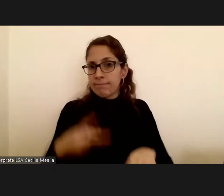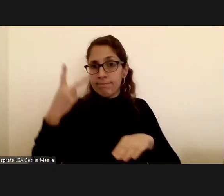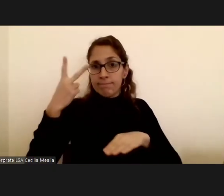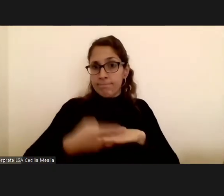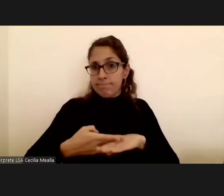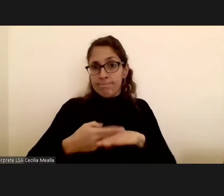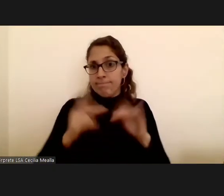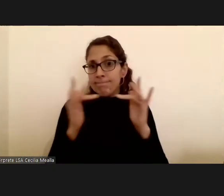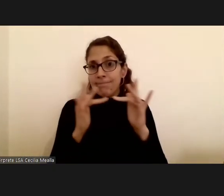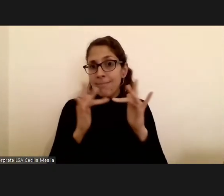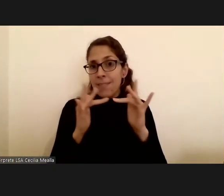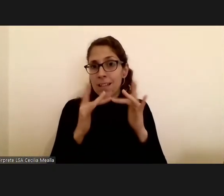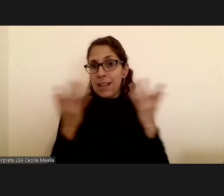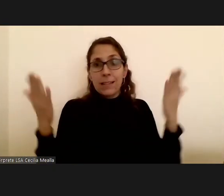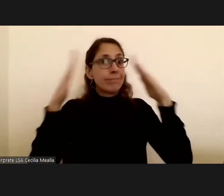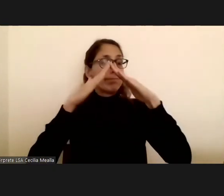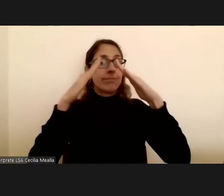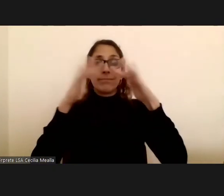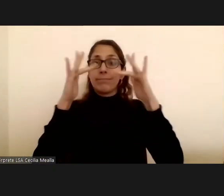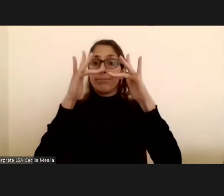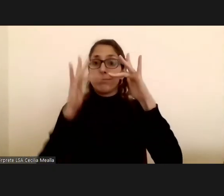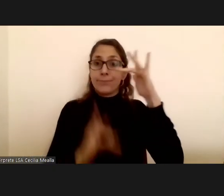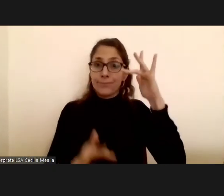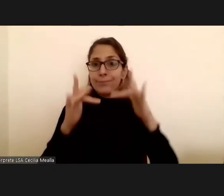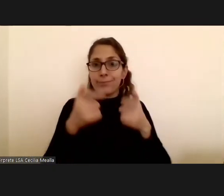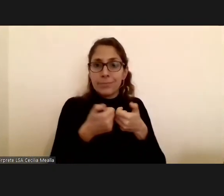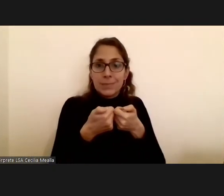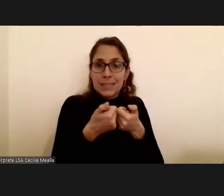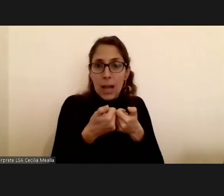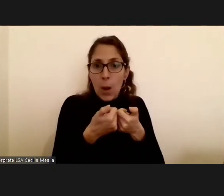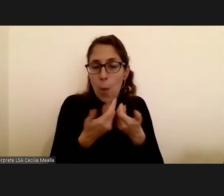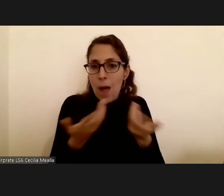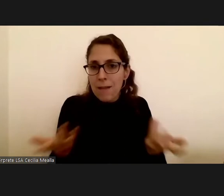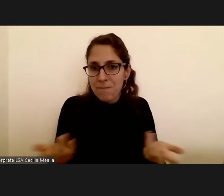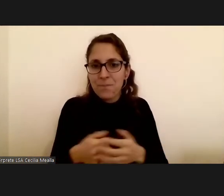Todo el internet de la casa, así que estoy con el teléfono, pero bueno.